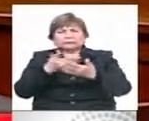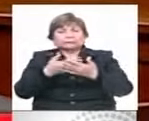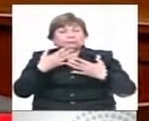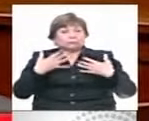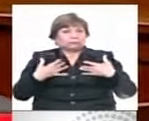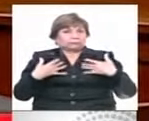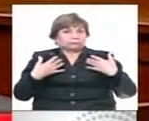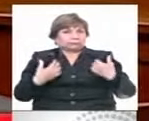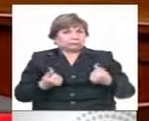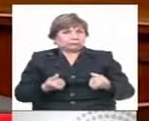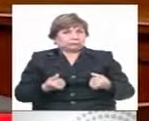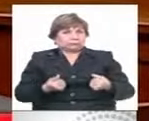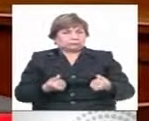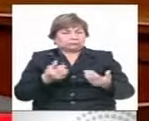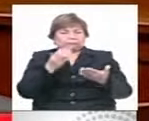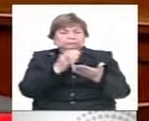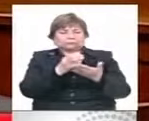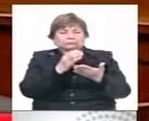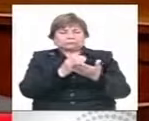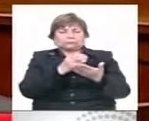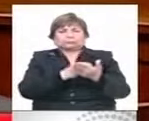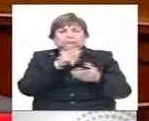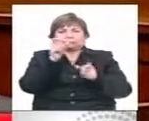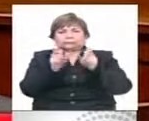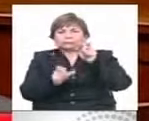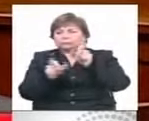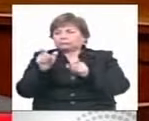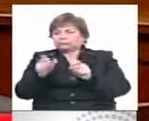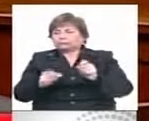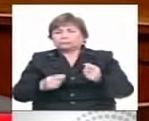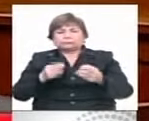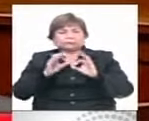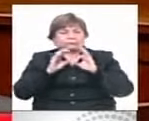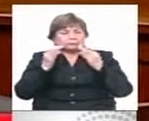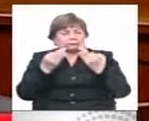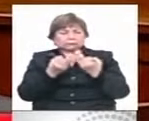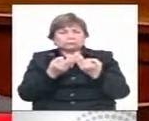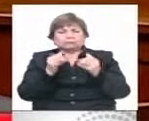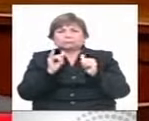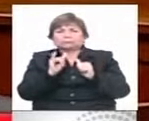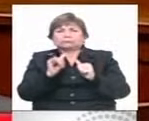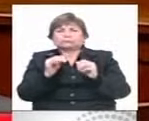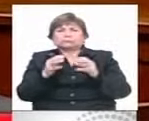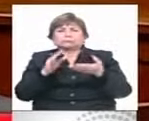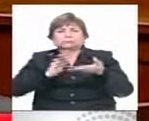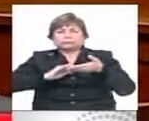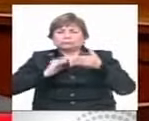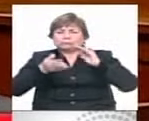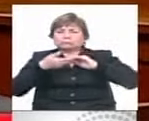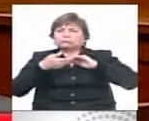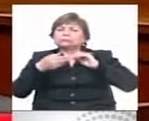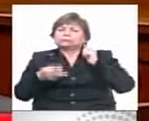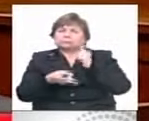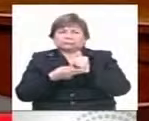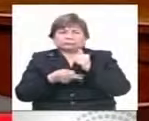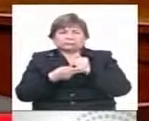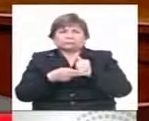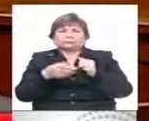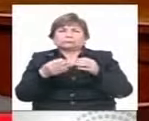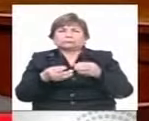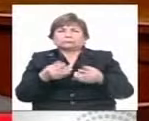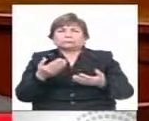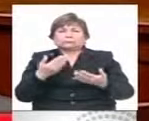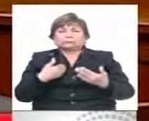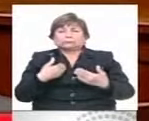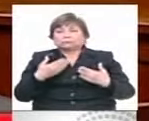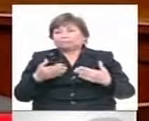salud por curso de vida para la persona, familia y comunidad. Seguro integral de salud. Aunque se ha